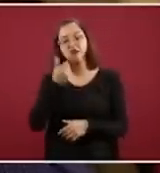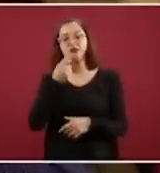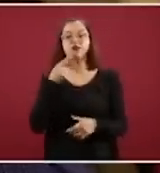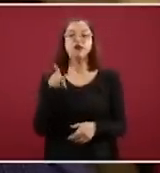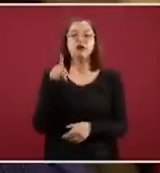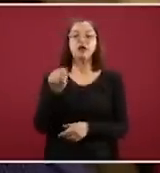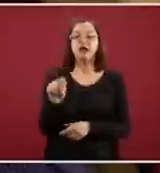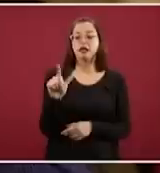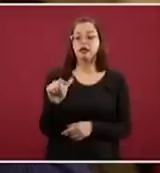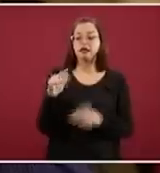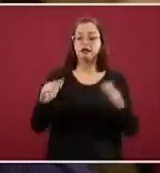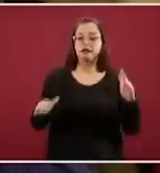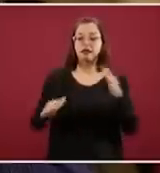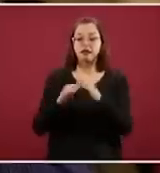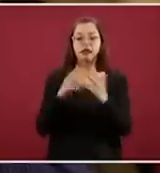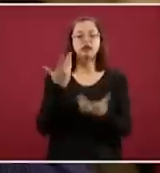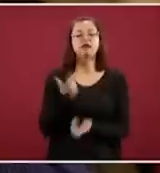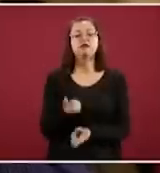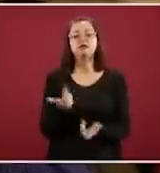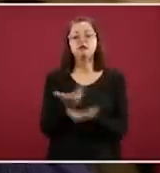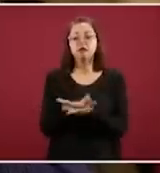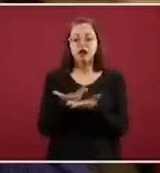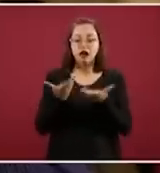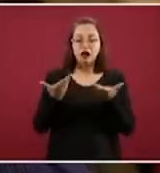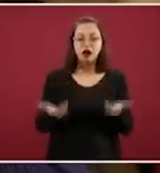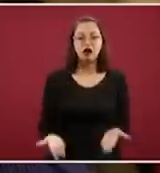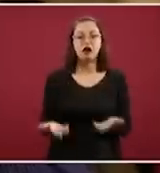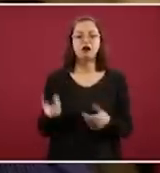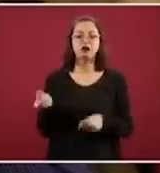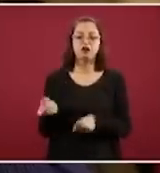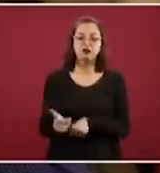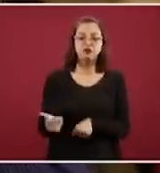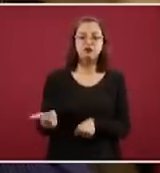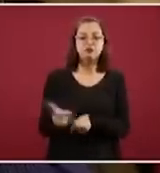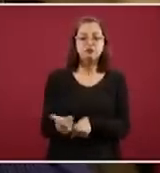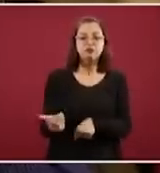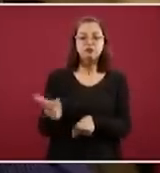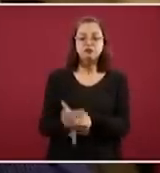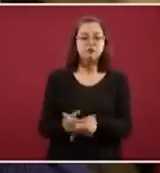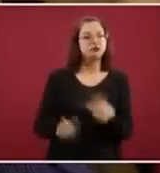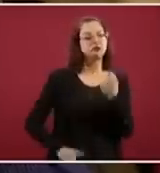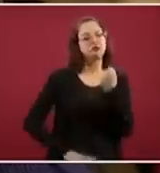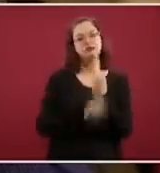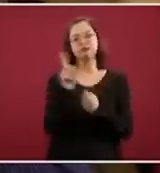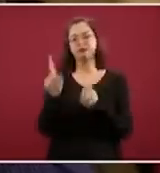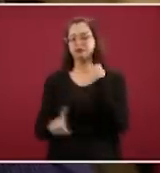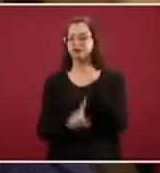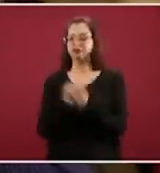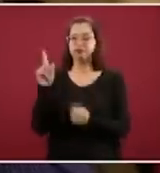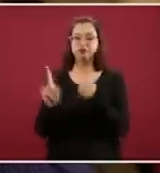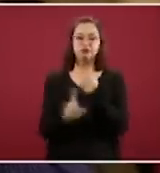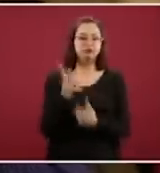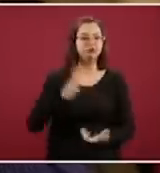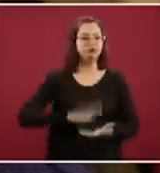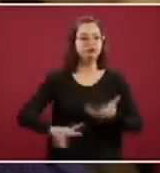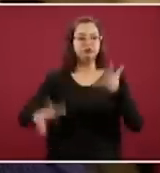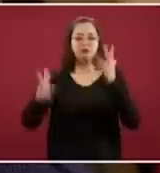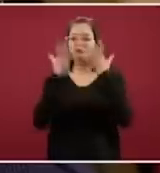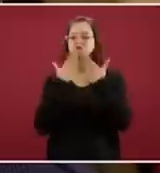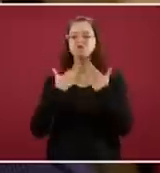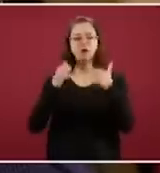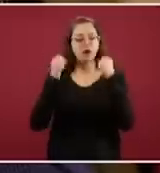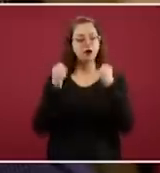en Tlatelolco. Hoy convivimos diarios con graves problemas de violencia e